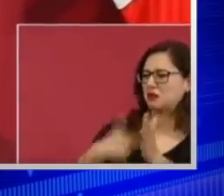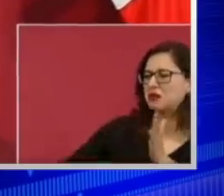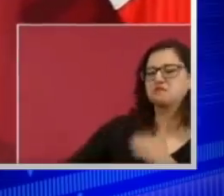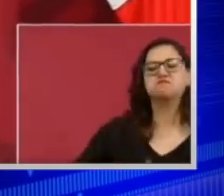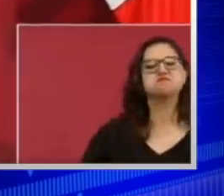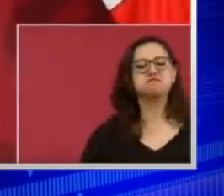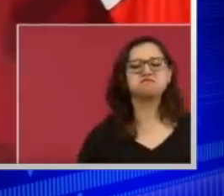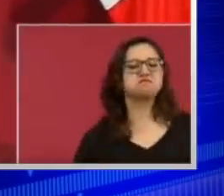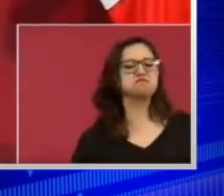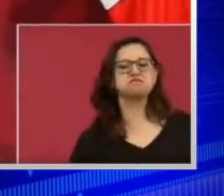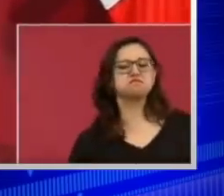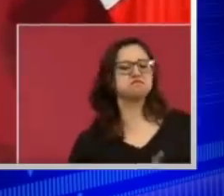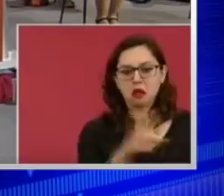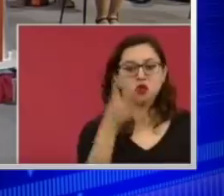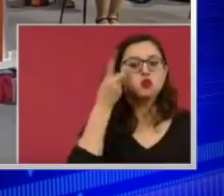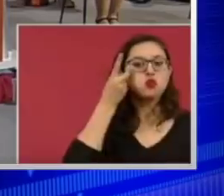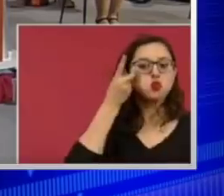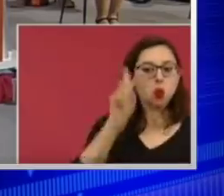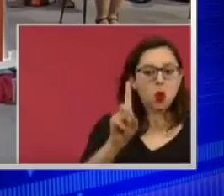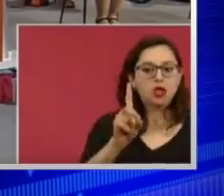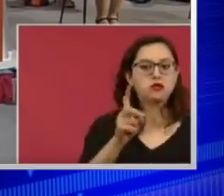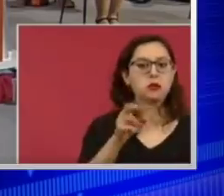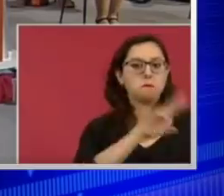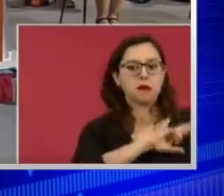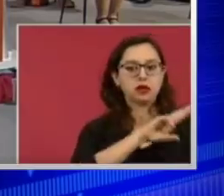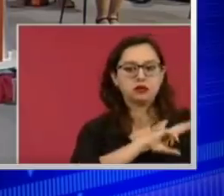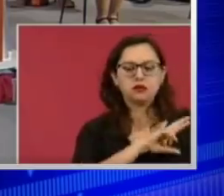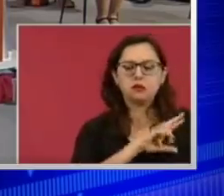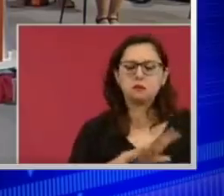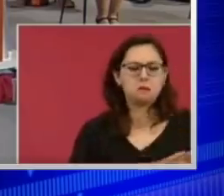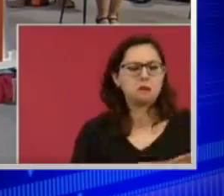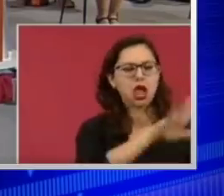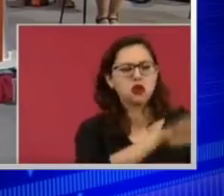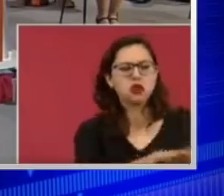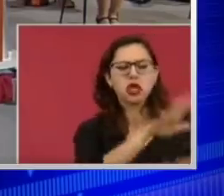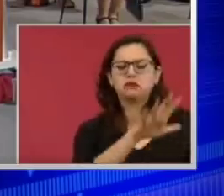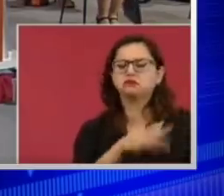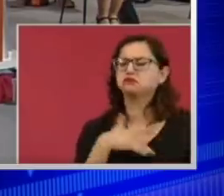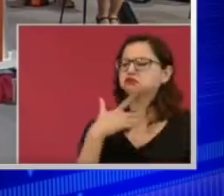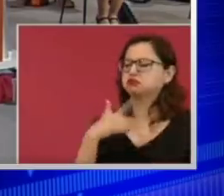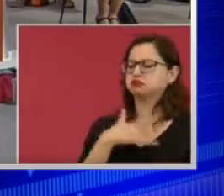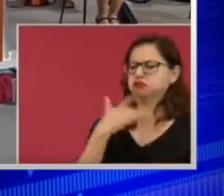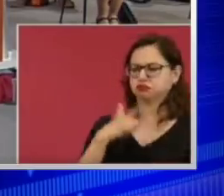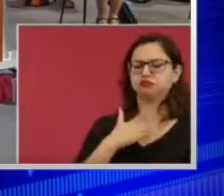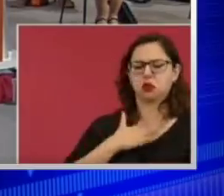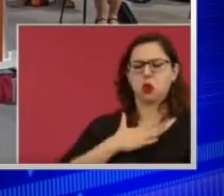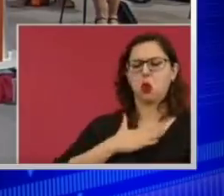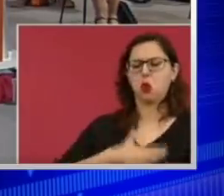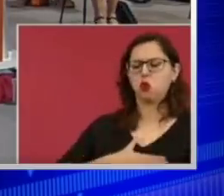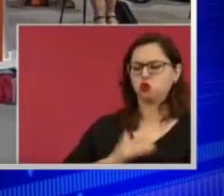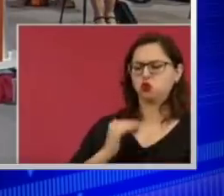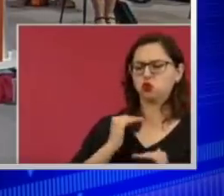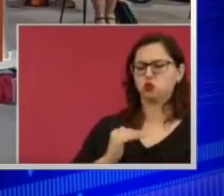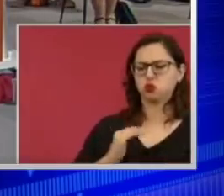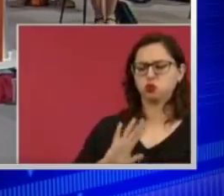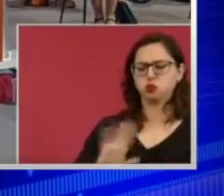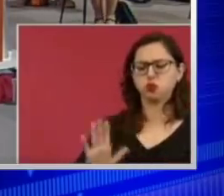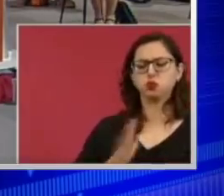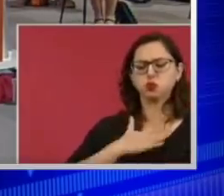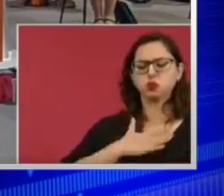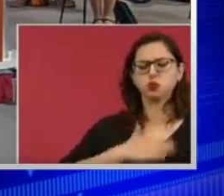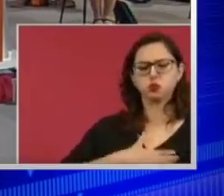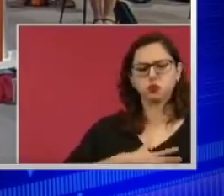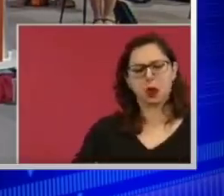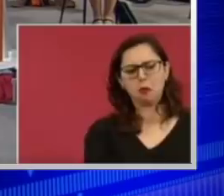a Costa de los consumidores se acuerdan que cuando empezó este aumento en Estados Unidos sobre todo